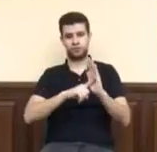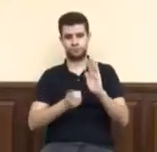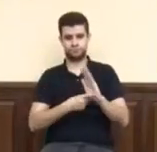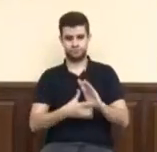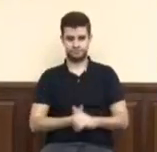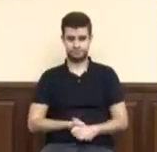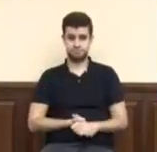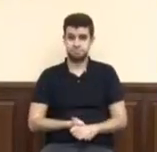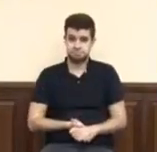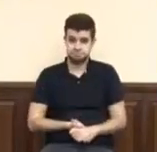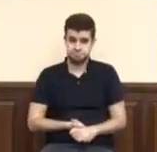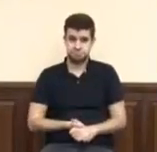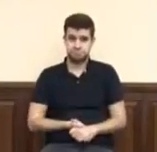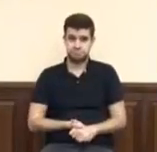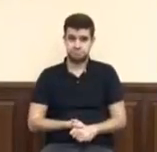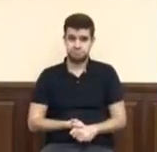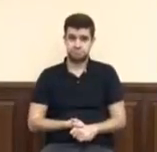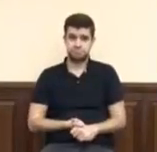Y tampoco…